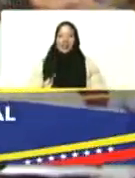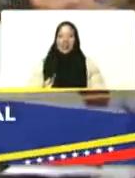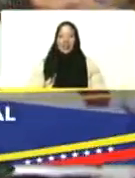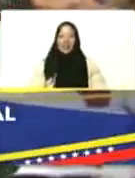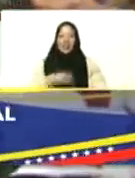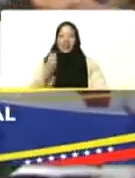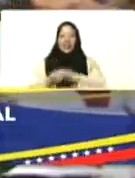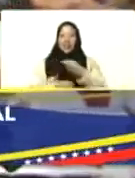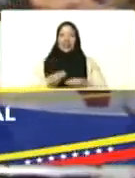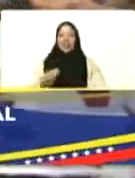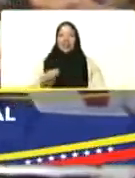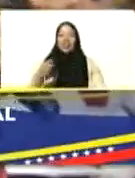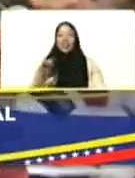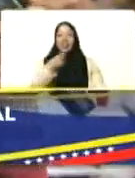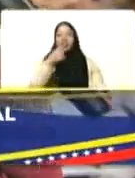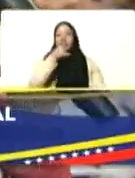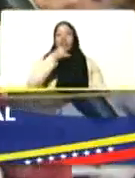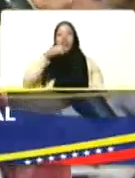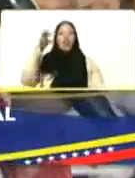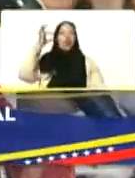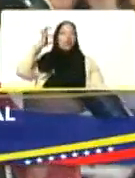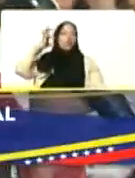1.500 mujeres y